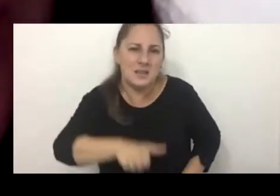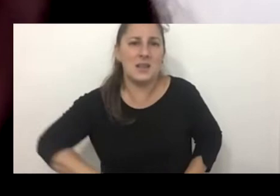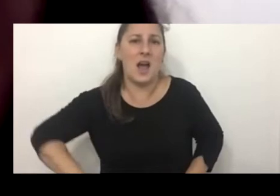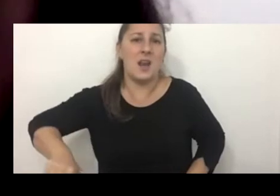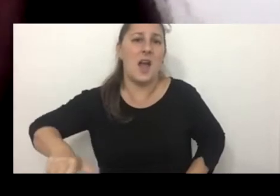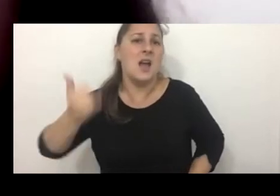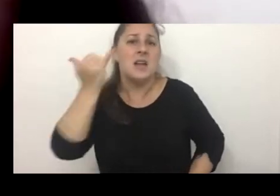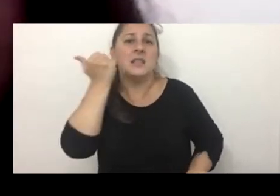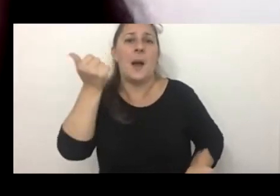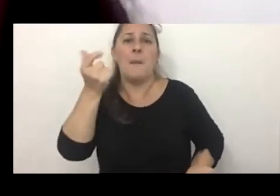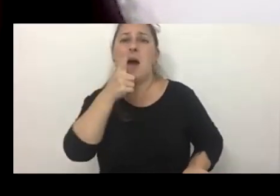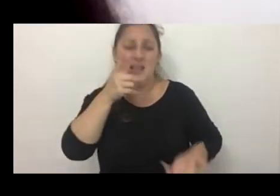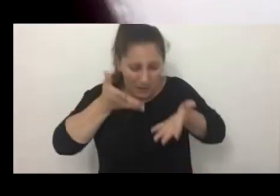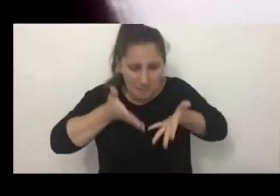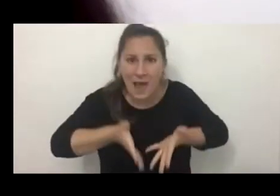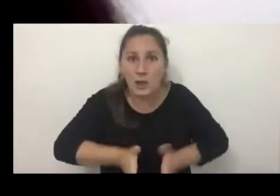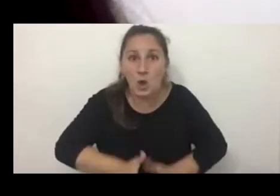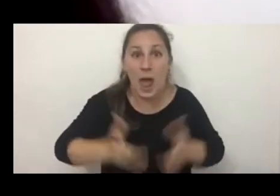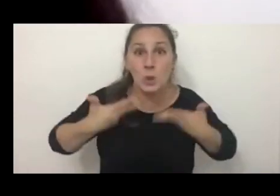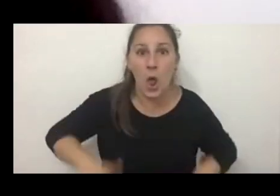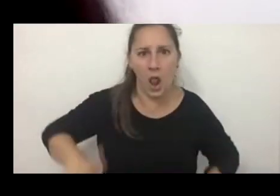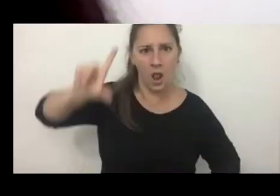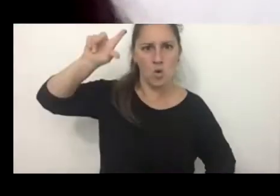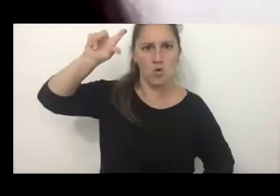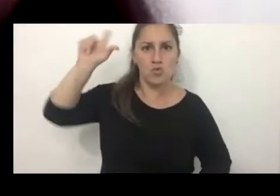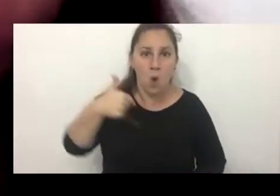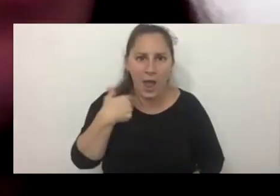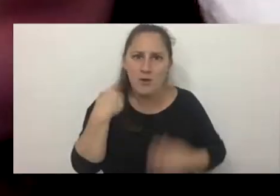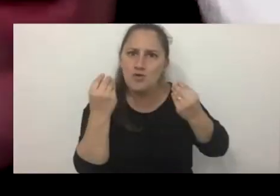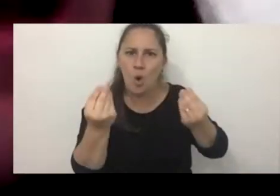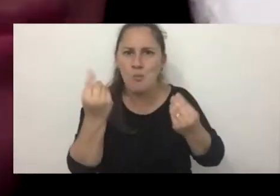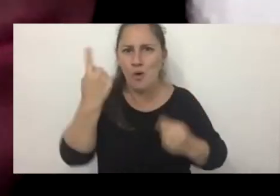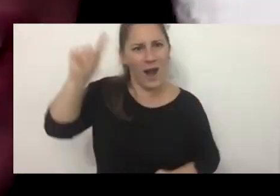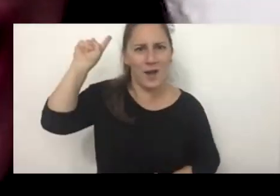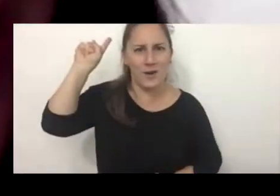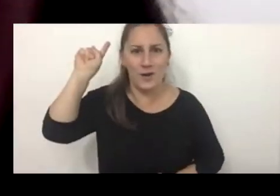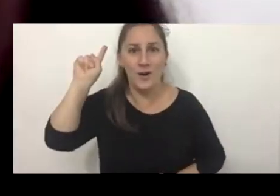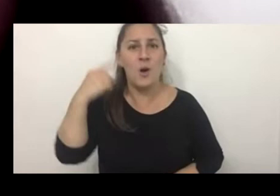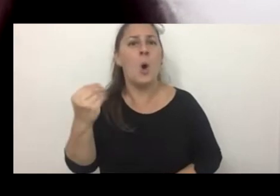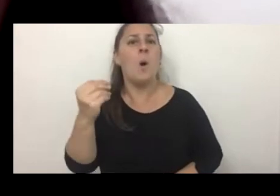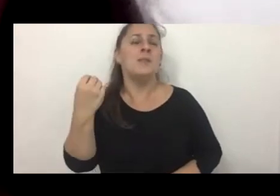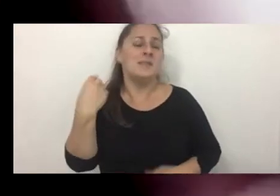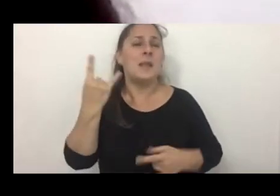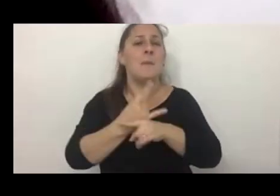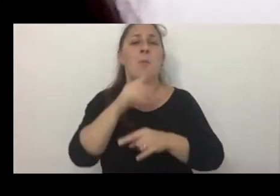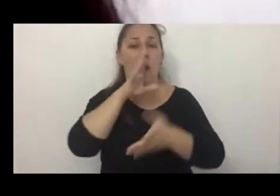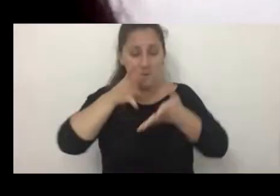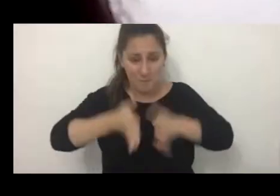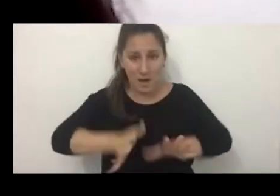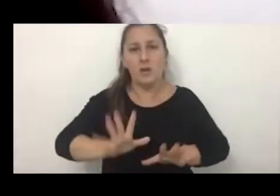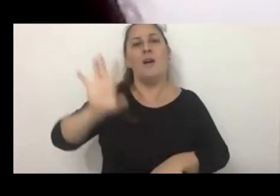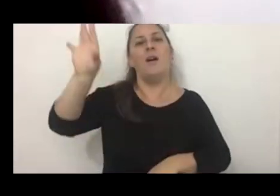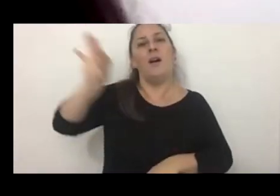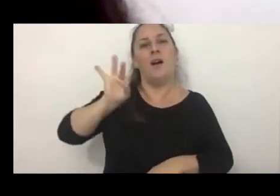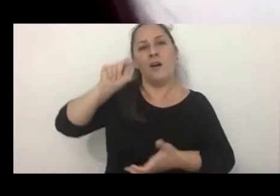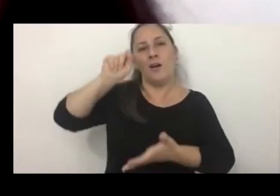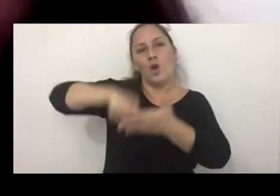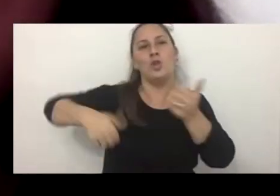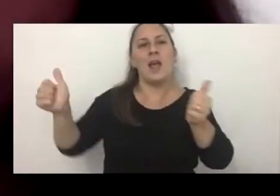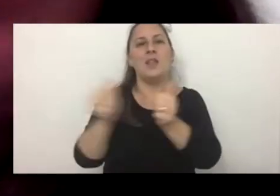veces es lo que termina generando que como profesionales intervengamos los procesos para que el factor